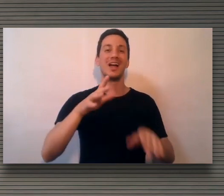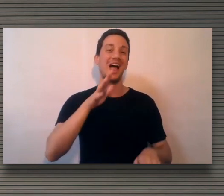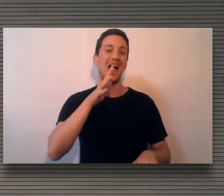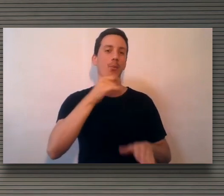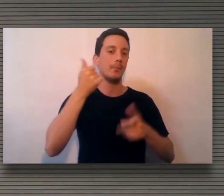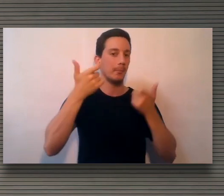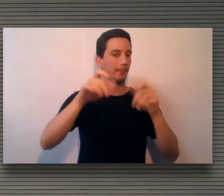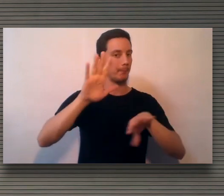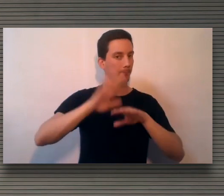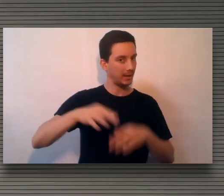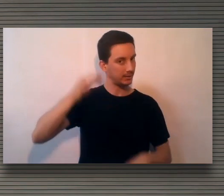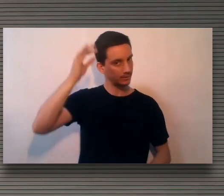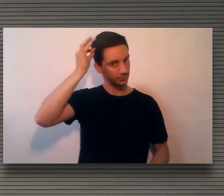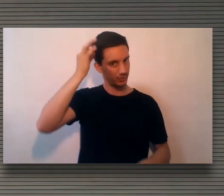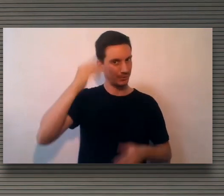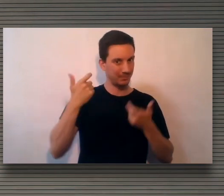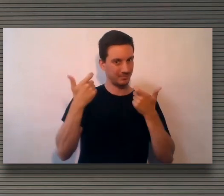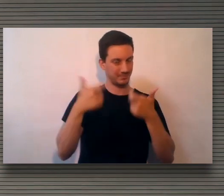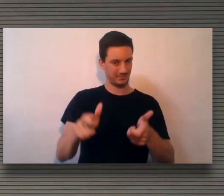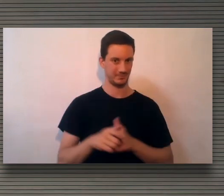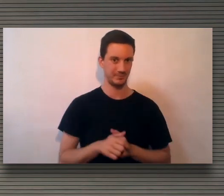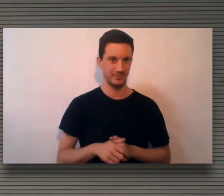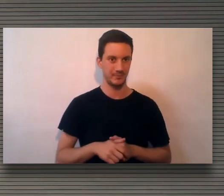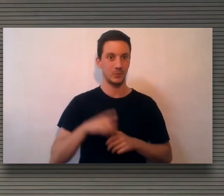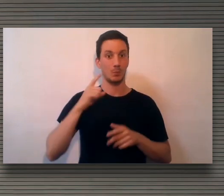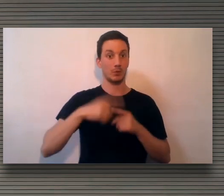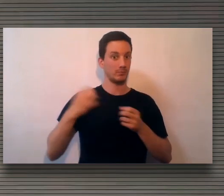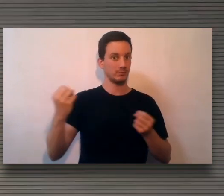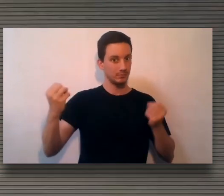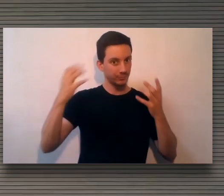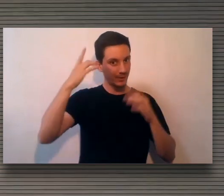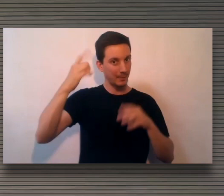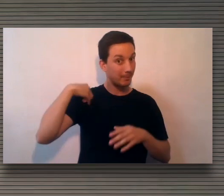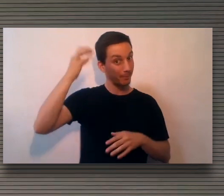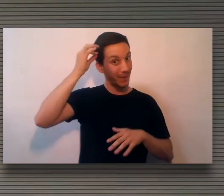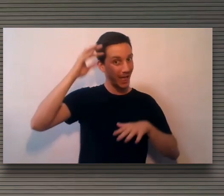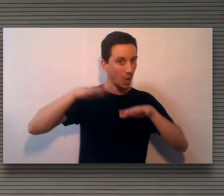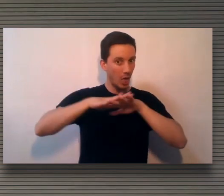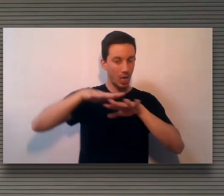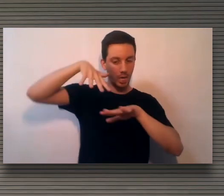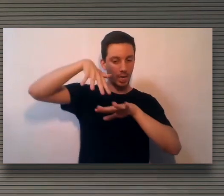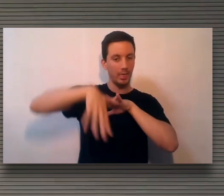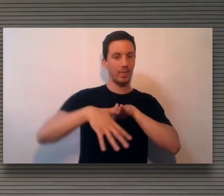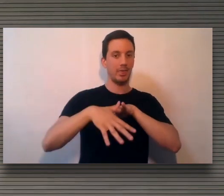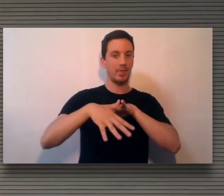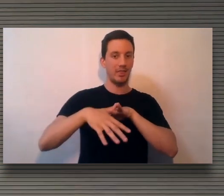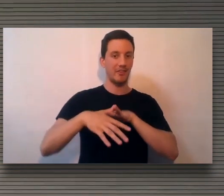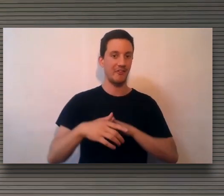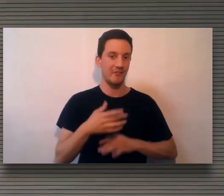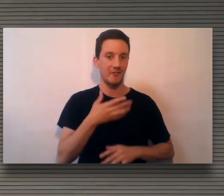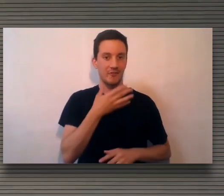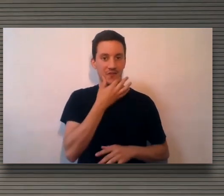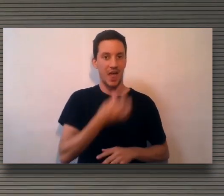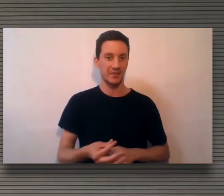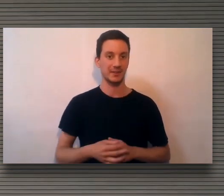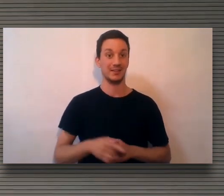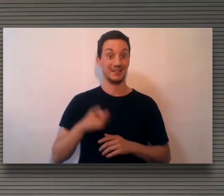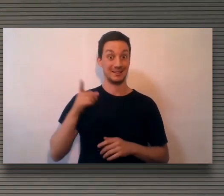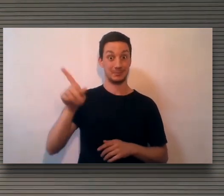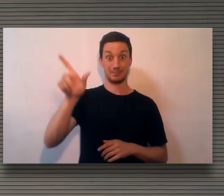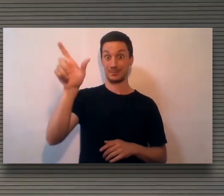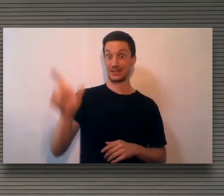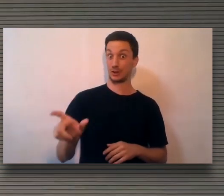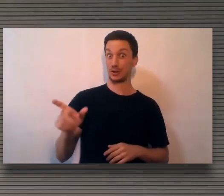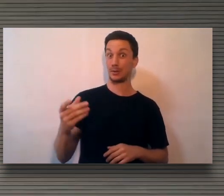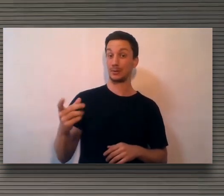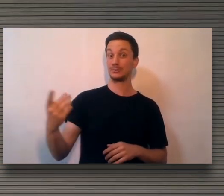cabelludo por su fácil aplicación entre el cabello, claro. Nos pregunta, esta misma persona nos